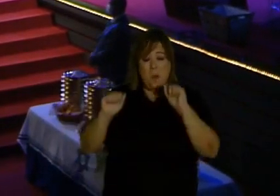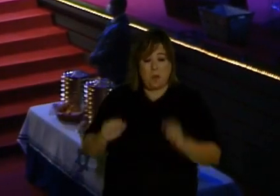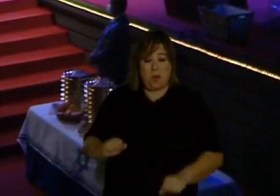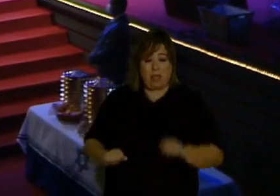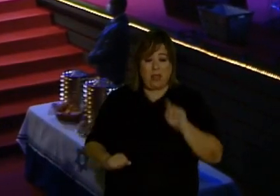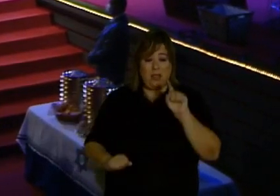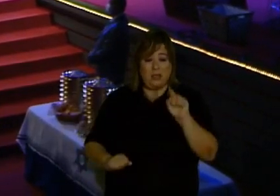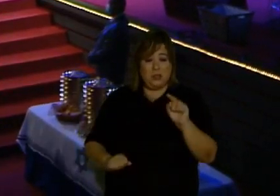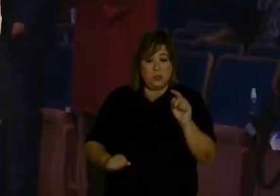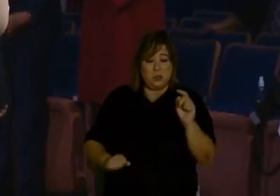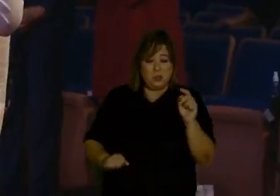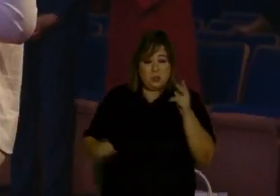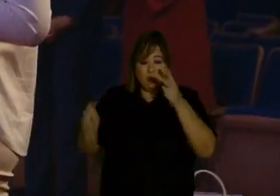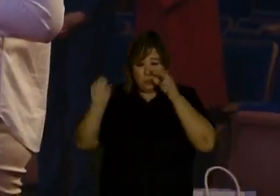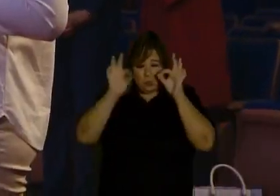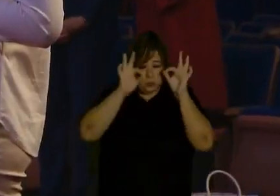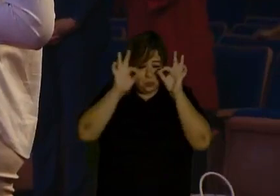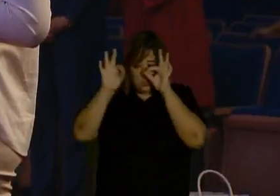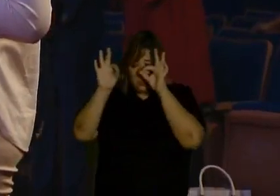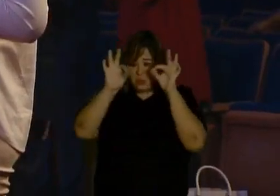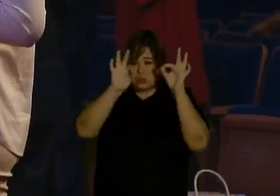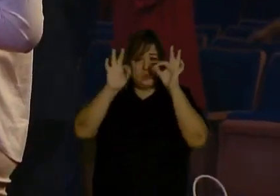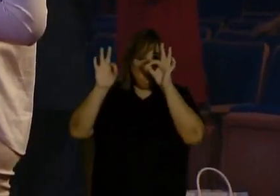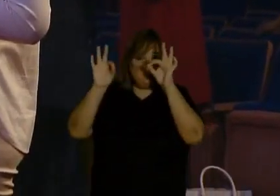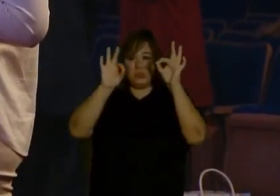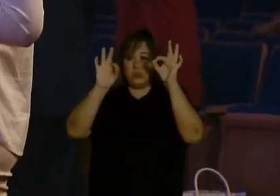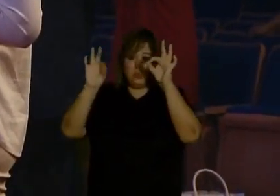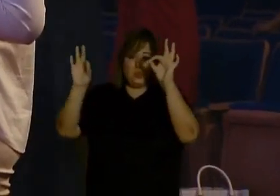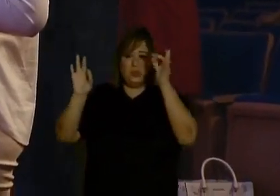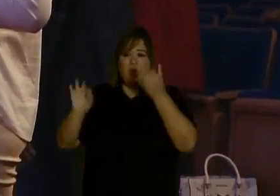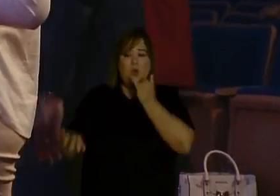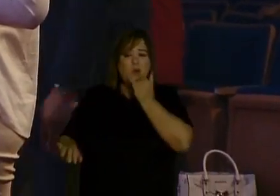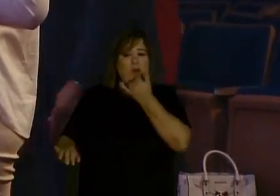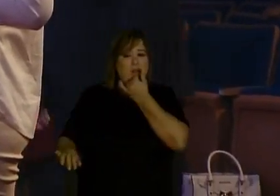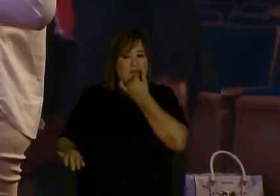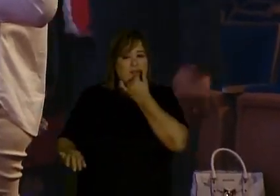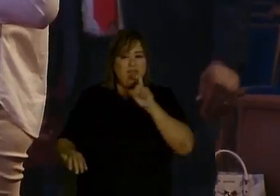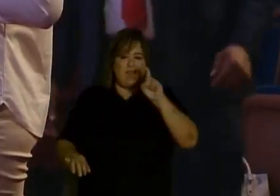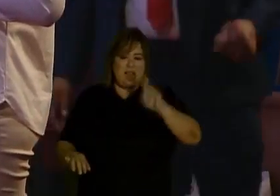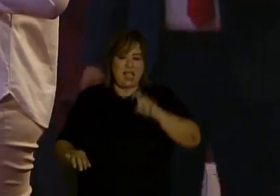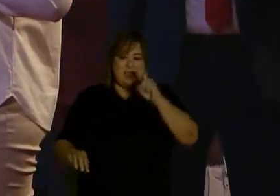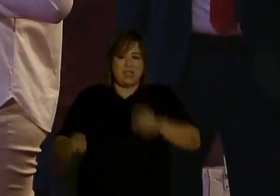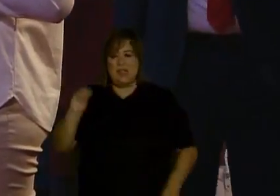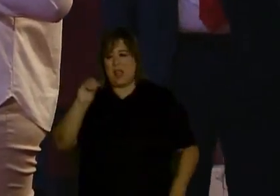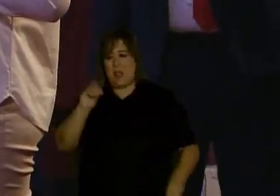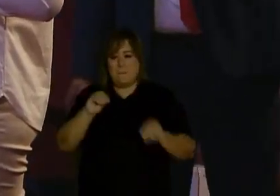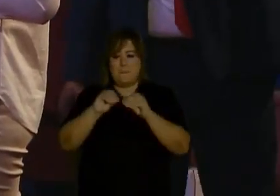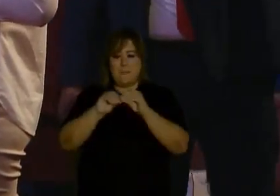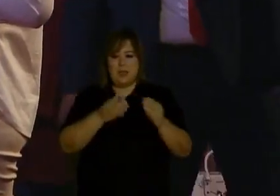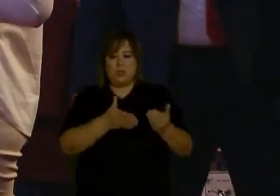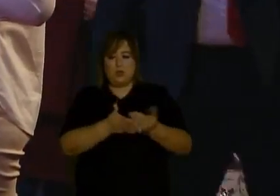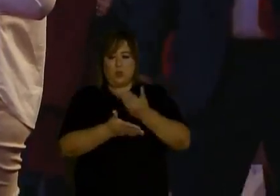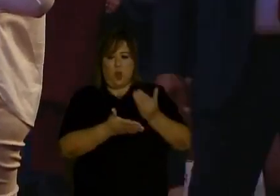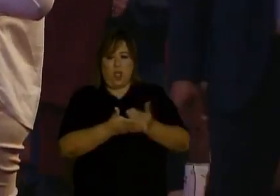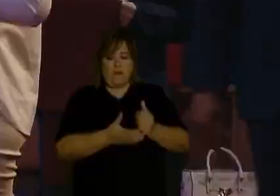desgaste, hermano. A veces nos desgastamos. Tenemos que renovar nuestra fuerza, mantenernos con el aceite, buscando al Señor.